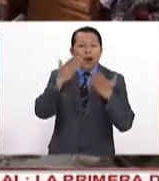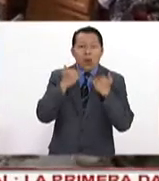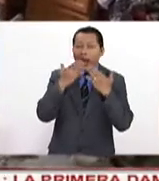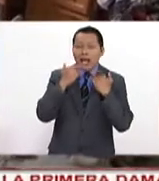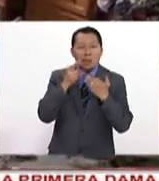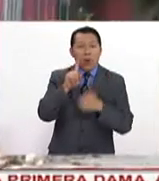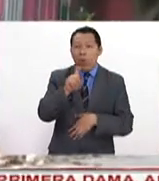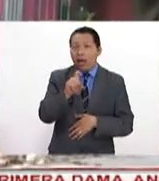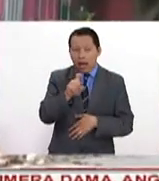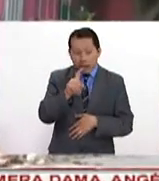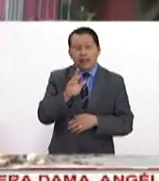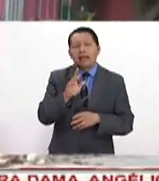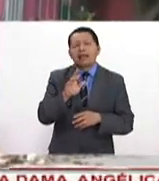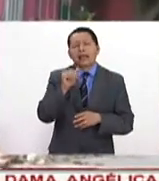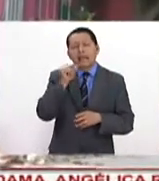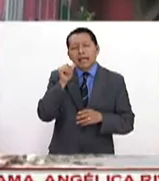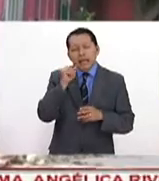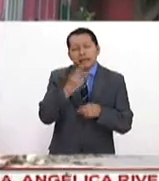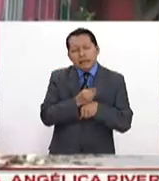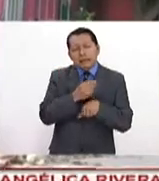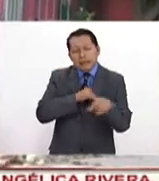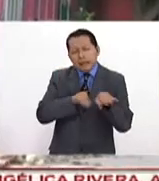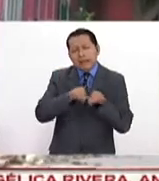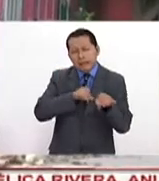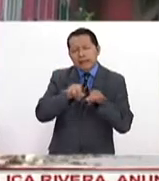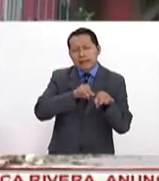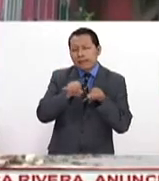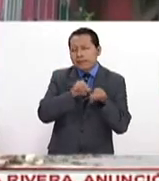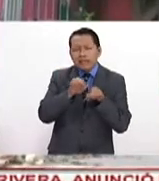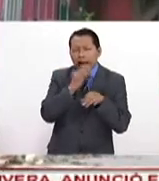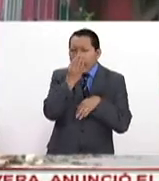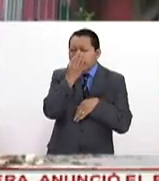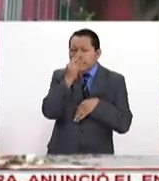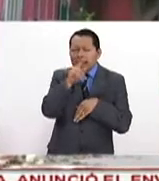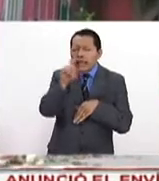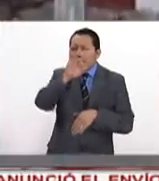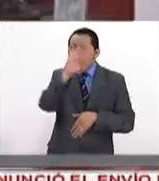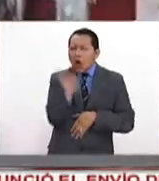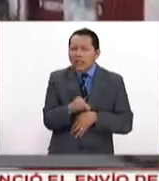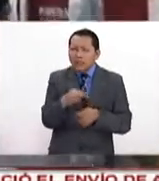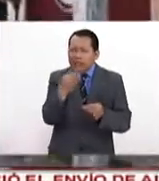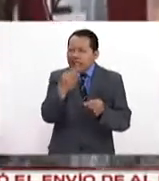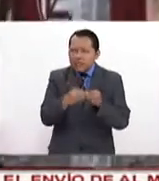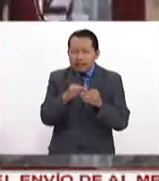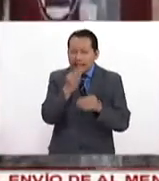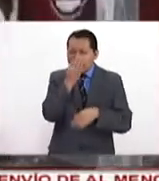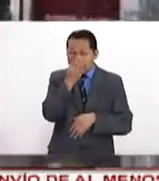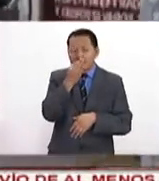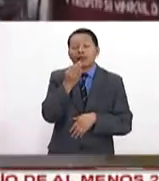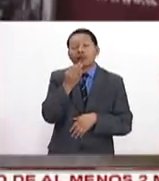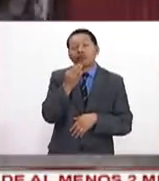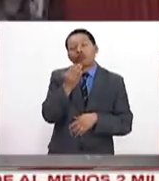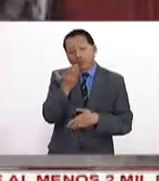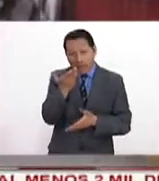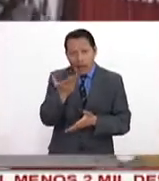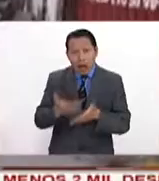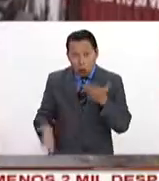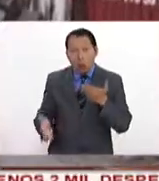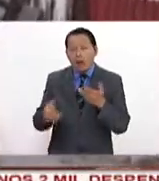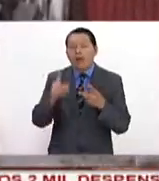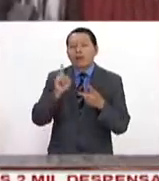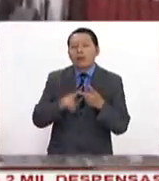había quedado restablecido casi al 100%. Principalmente, alguna de las necesidades ahora es